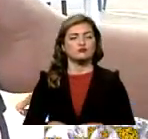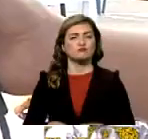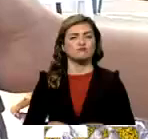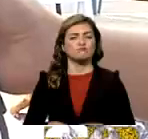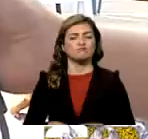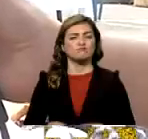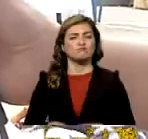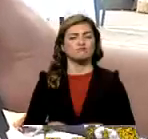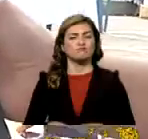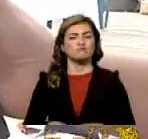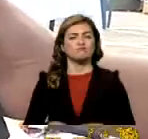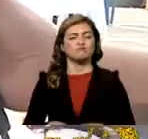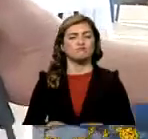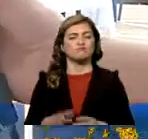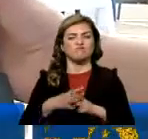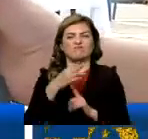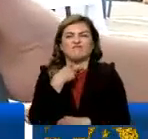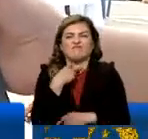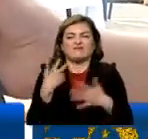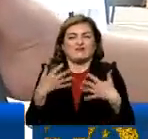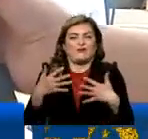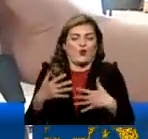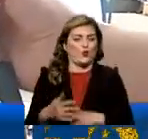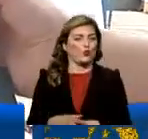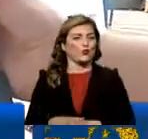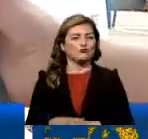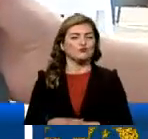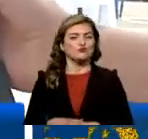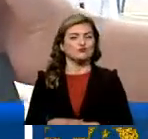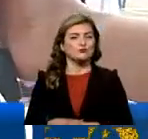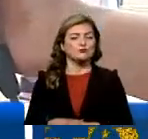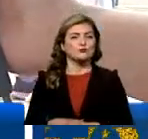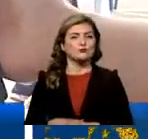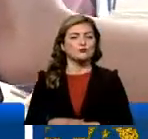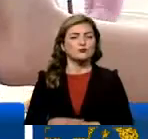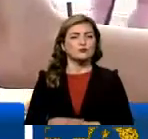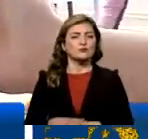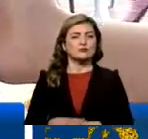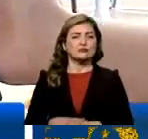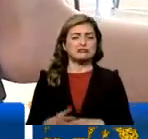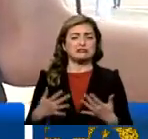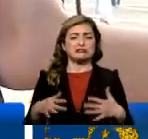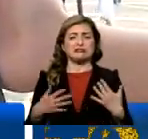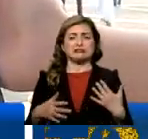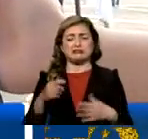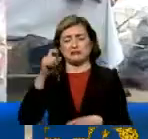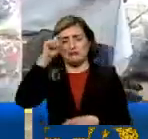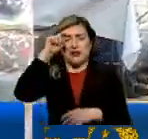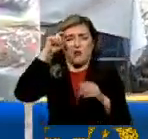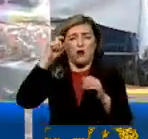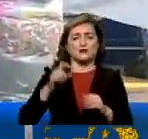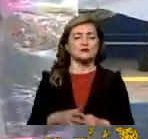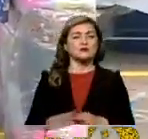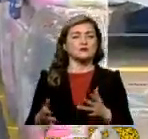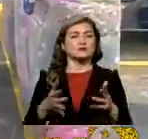la situación del temor o nos hemos quedado traumatizados, podríamos decirlo igual. Por